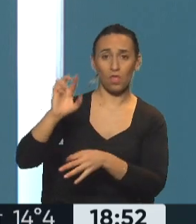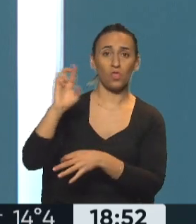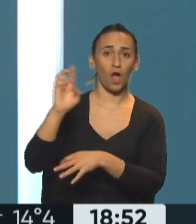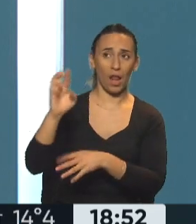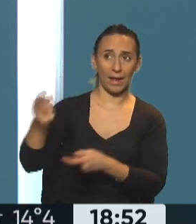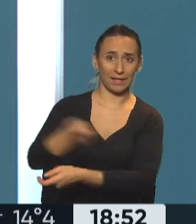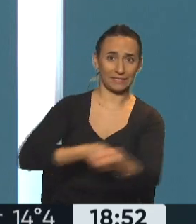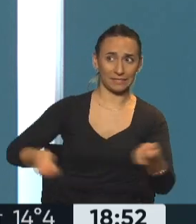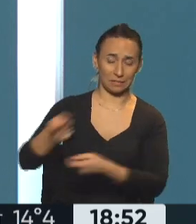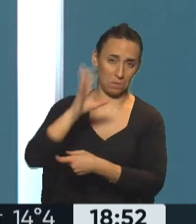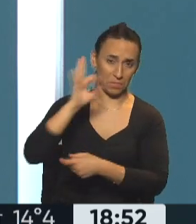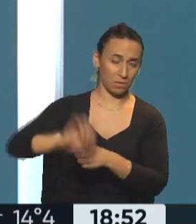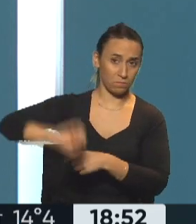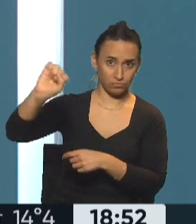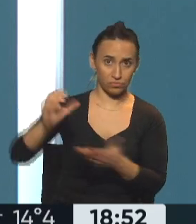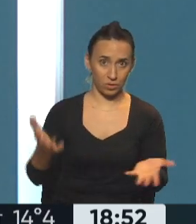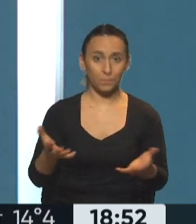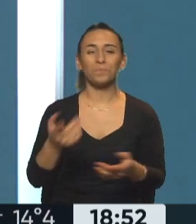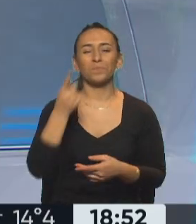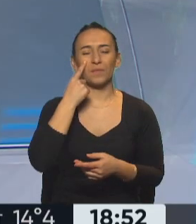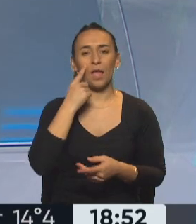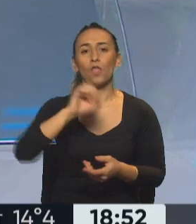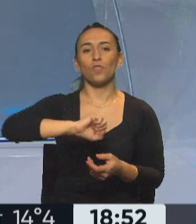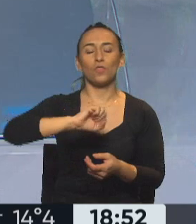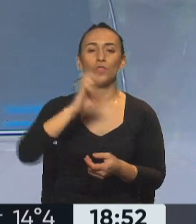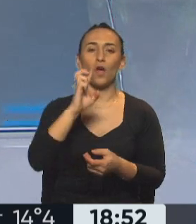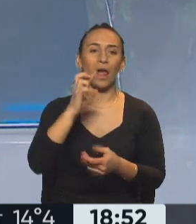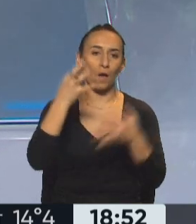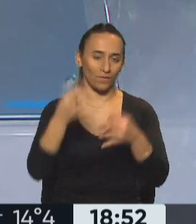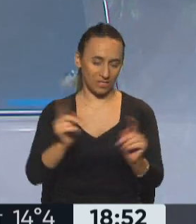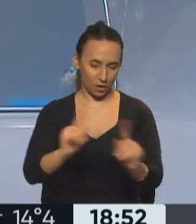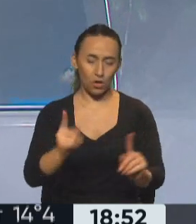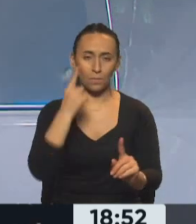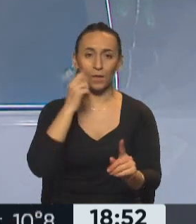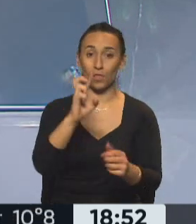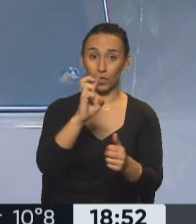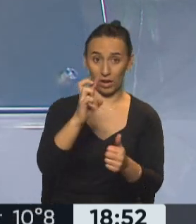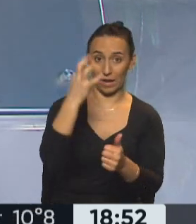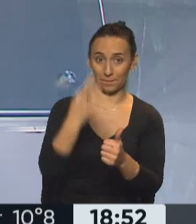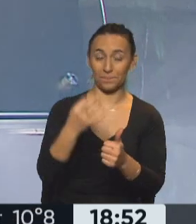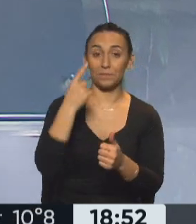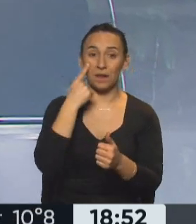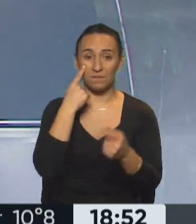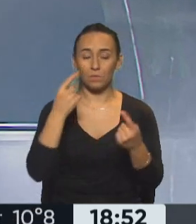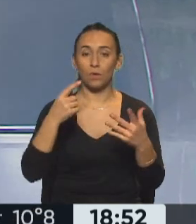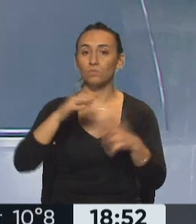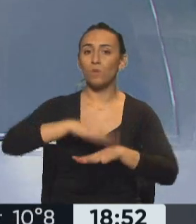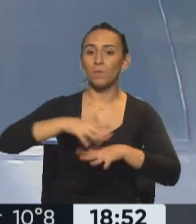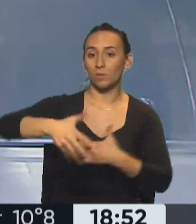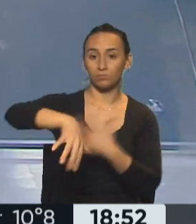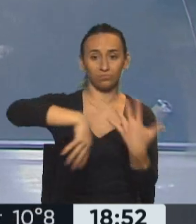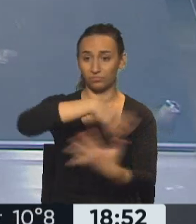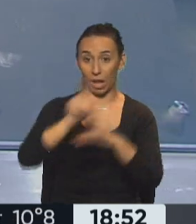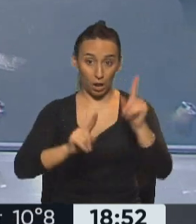cerrado hoy los distintos dólares que no sean el oficial, justamente a propósito de esta suerte de corrida, como la han definido